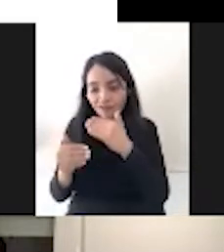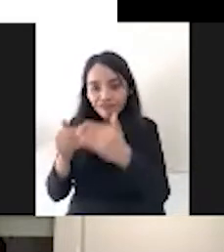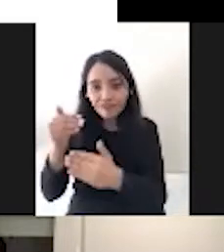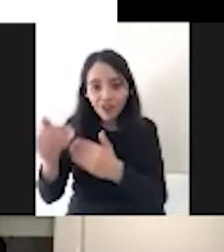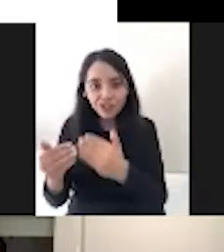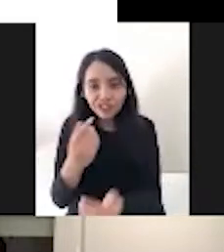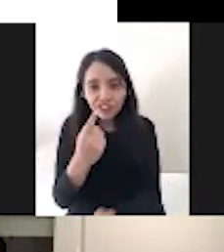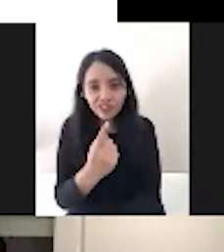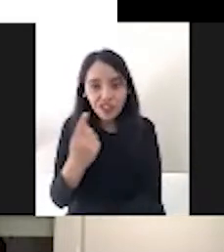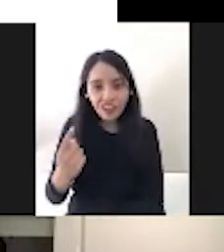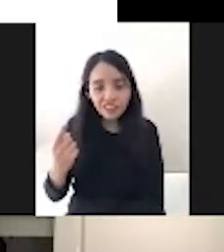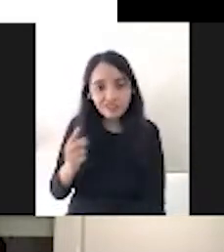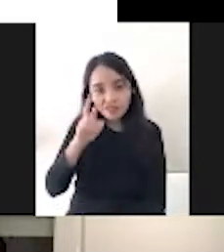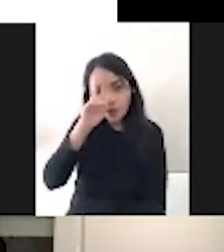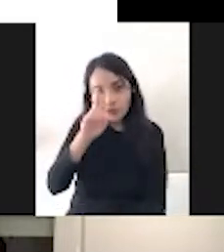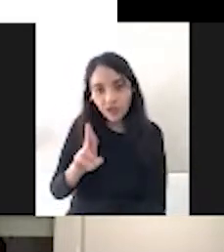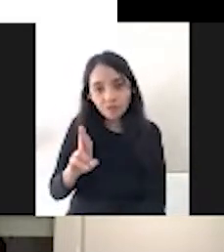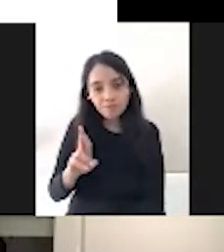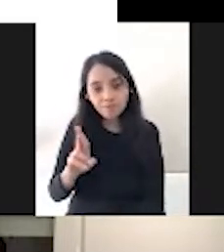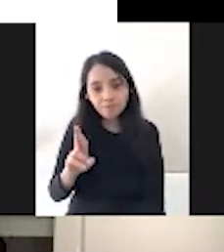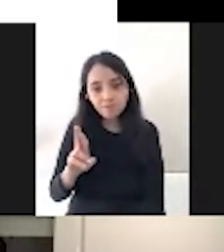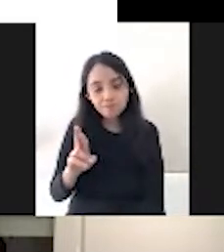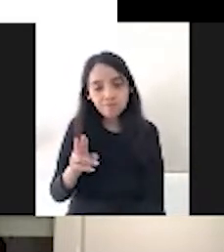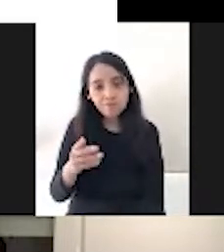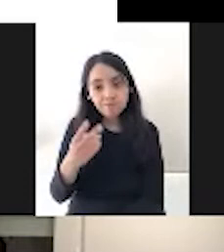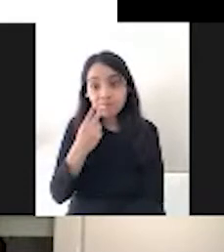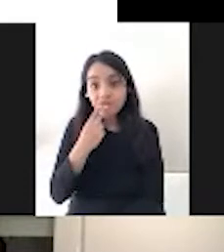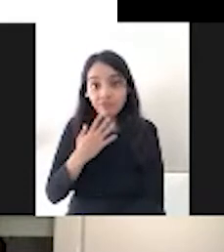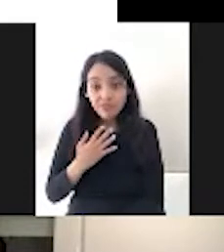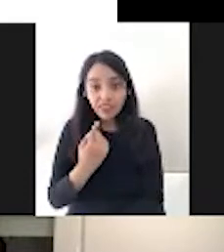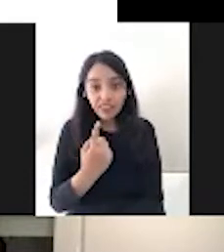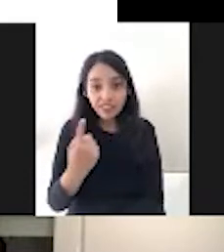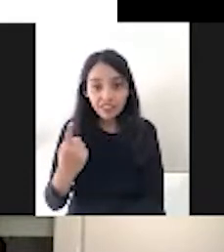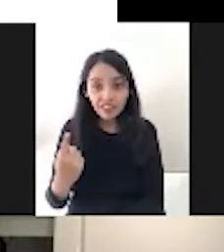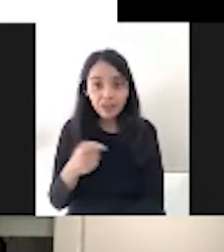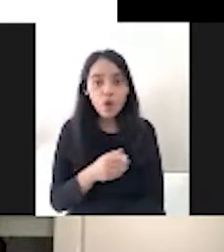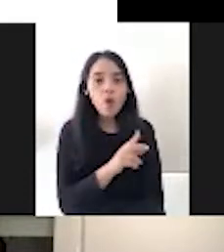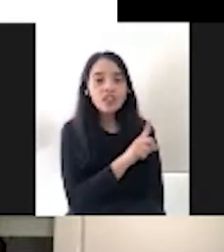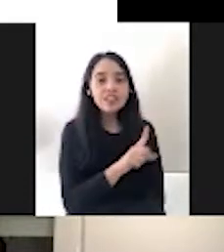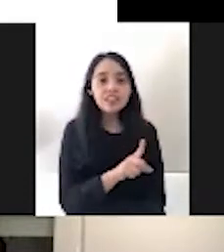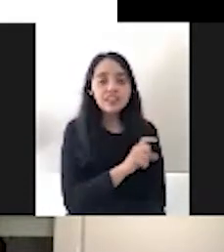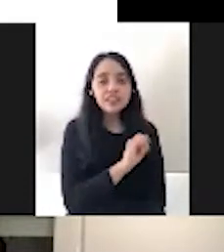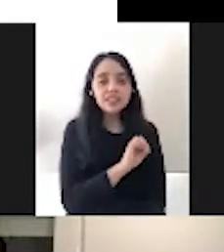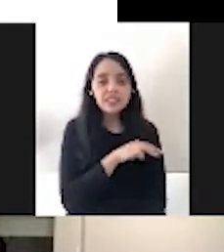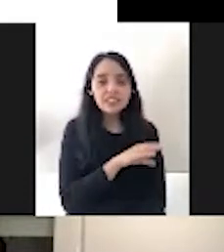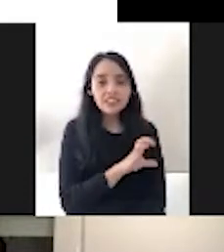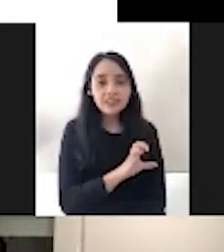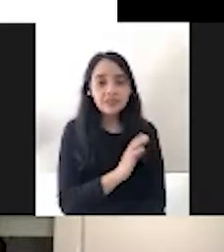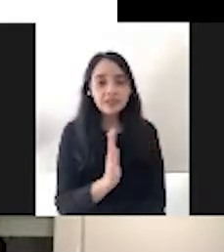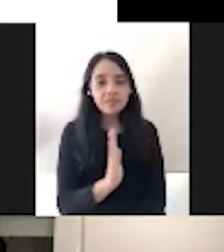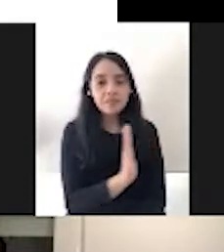respetar la velocidad de cada uno de ellos, es que invisibilizar el CIMSE. Si bien a lo mejor los